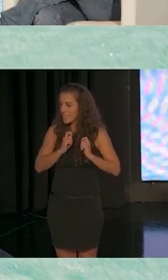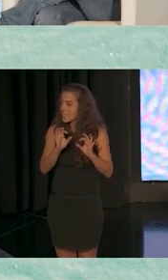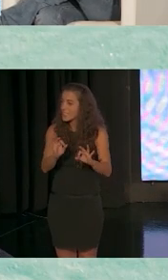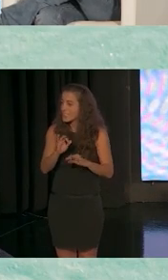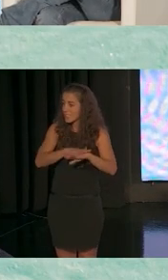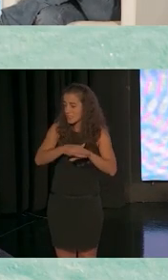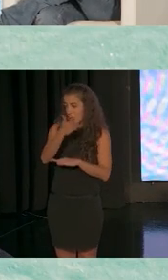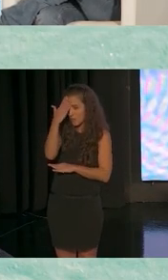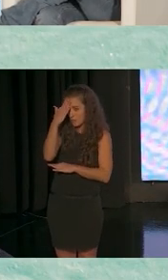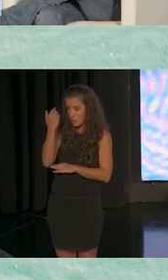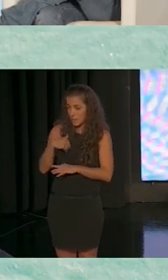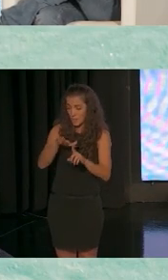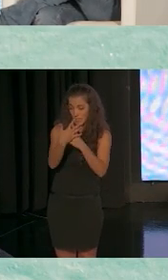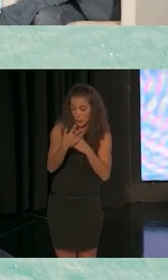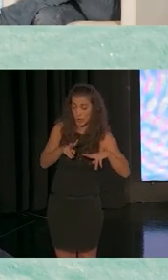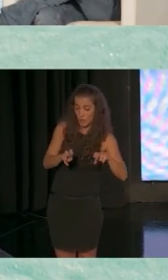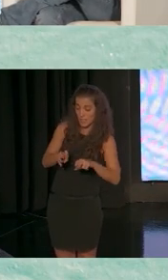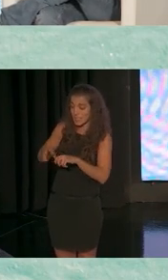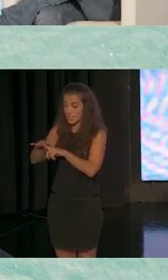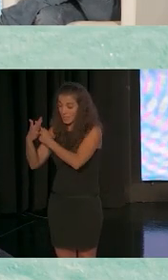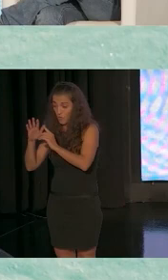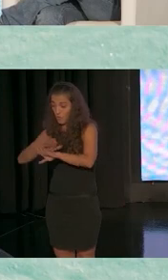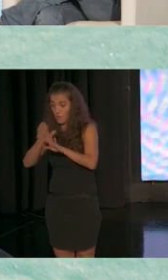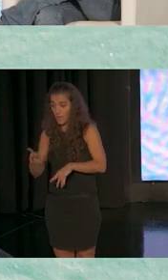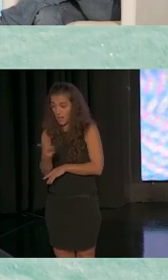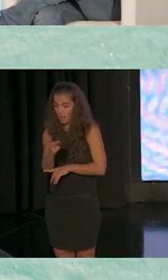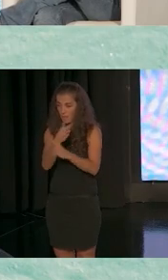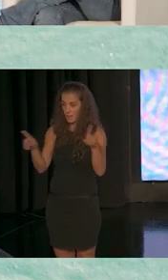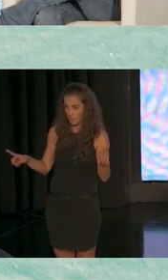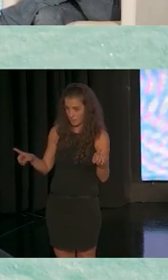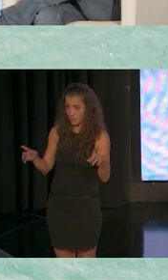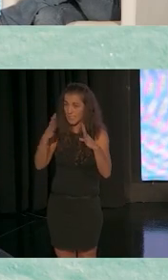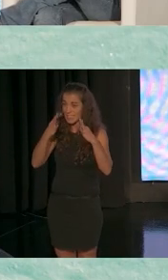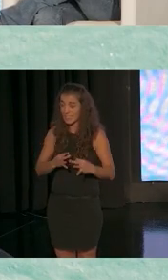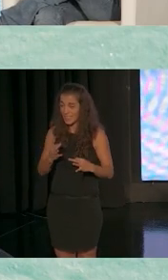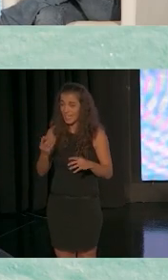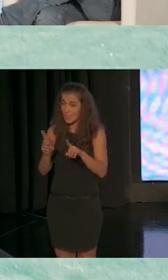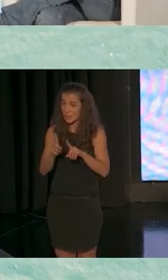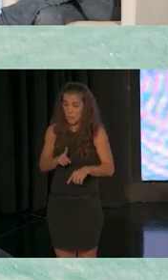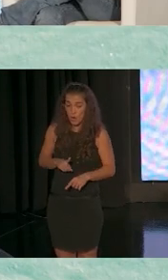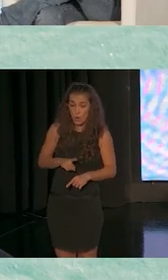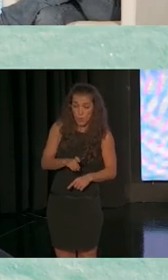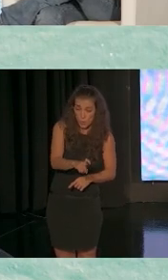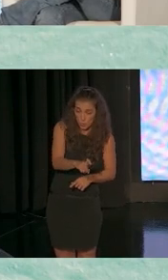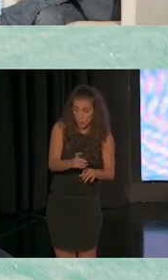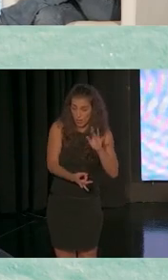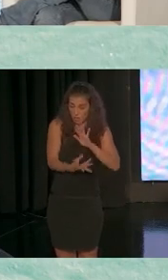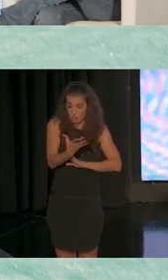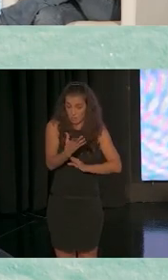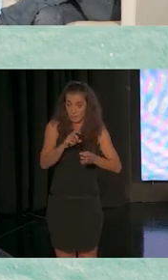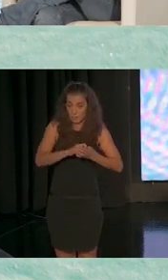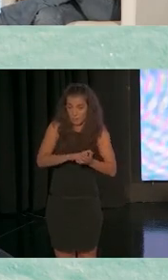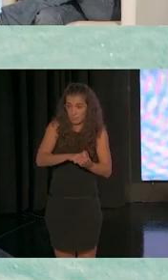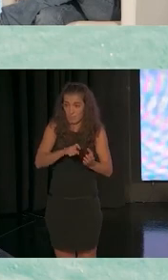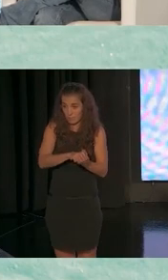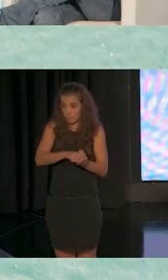inicial y el punto final son muy diferentes poco tienen que ver la auga inicial con la mariposa posterior Y eso lo